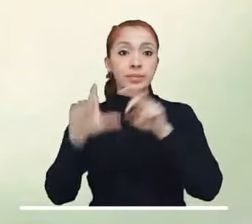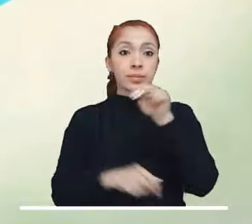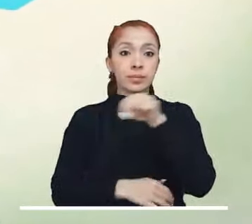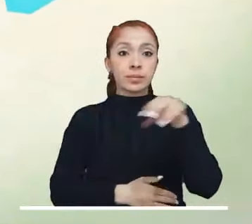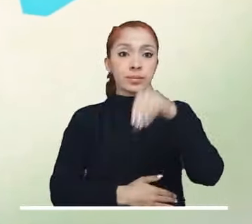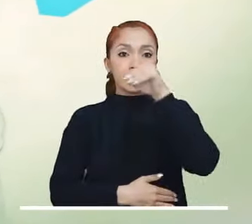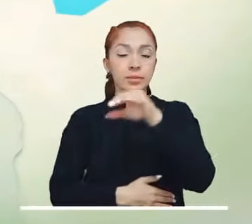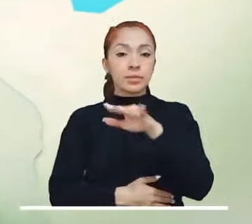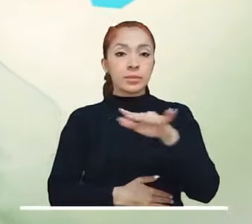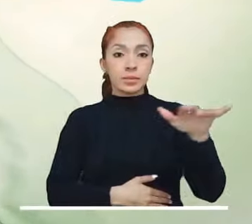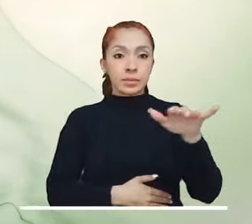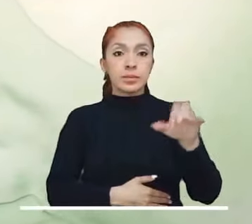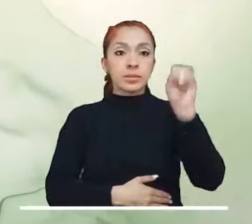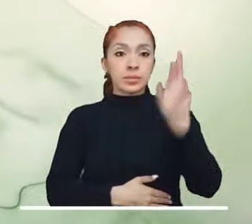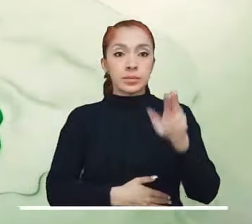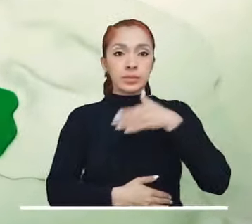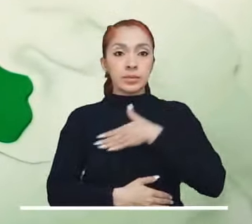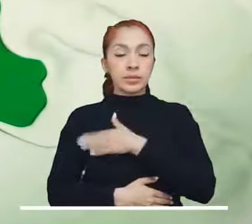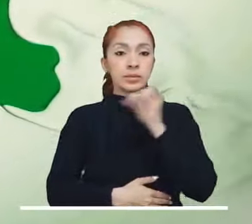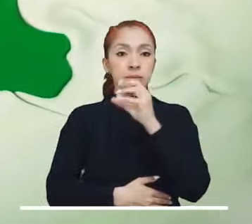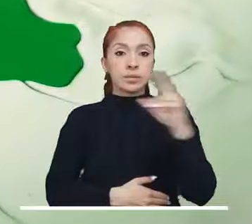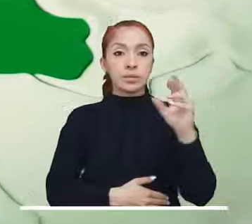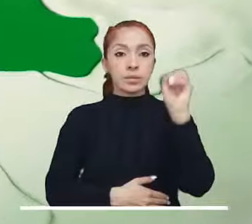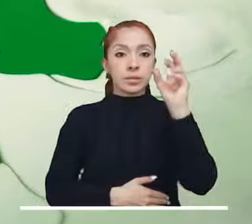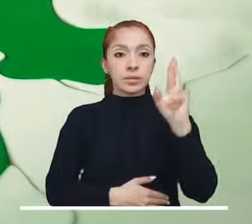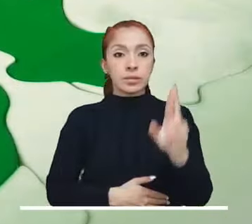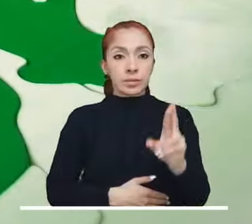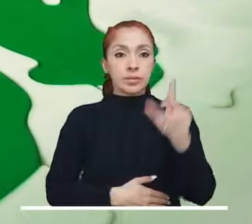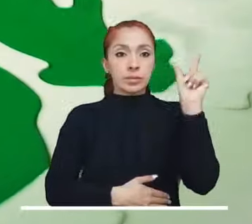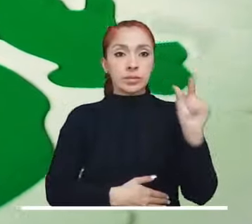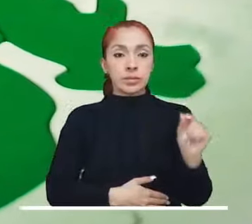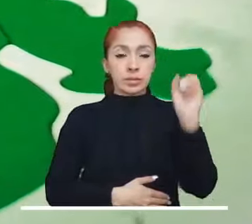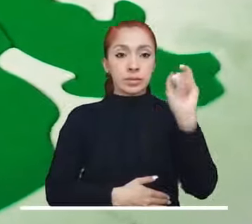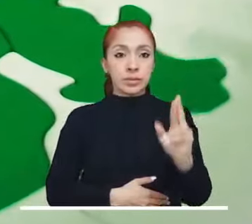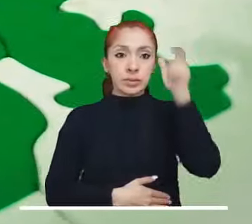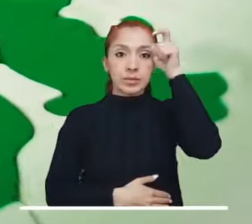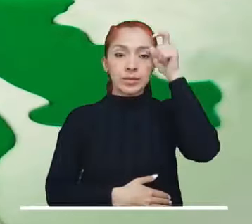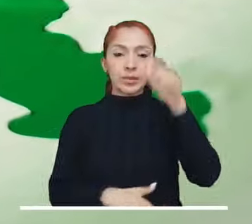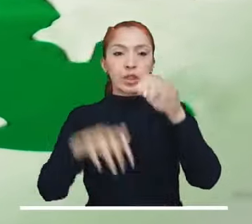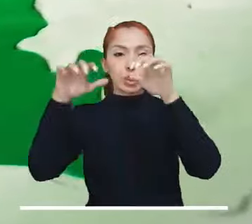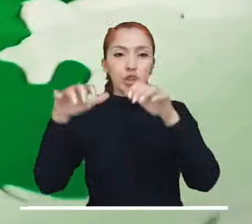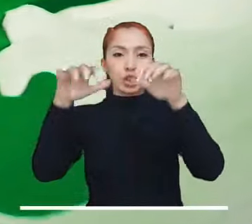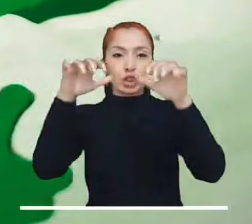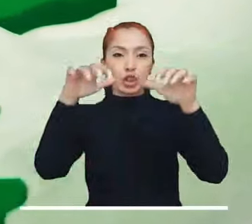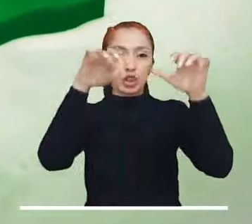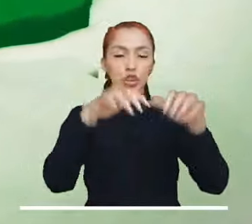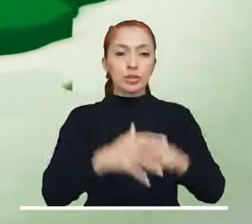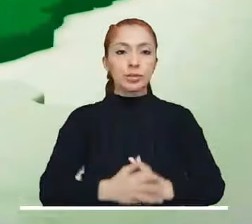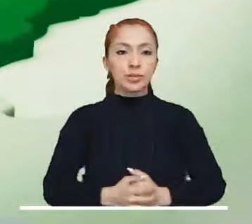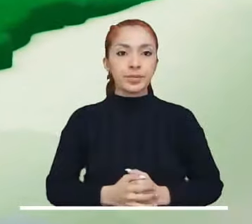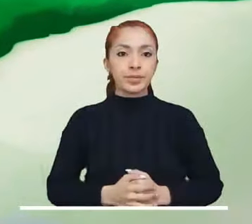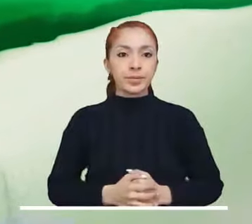Magdalena, sur de Bolívar, oriente y sur de Cesar y sur de Córdoba, se esperan lloviznas.